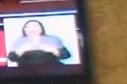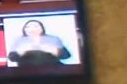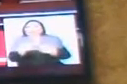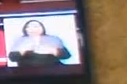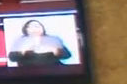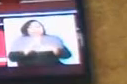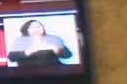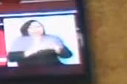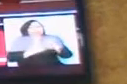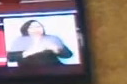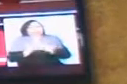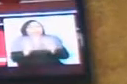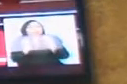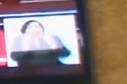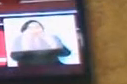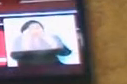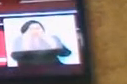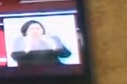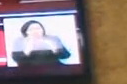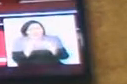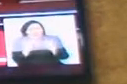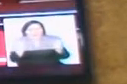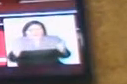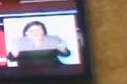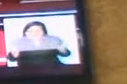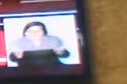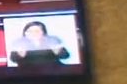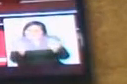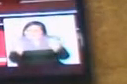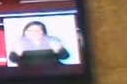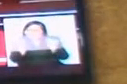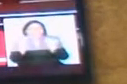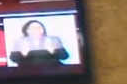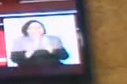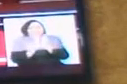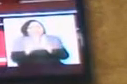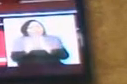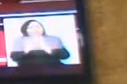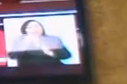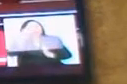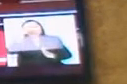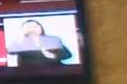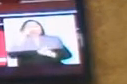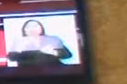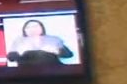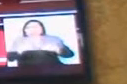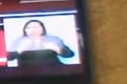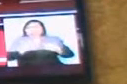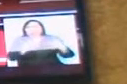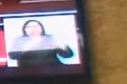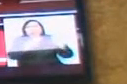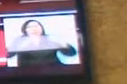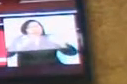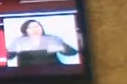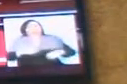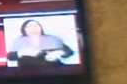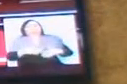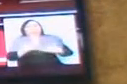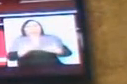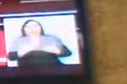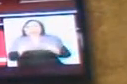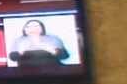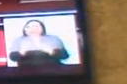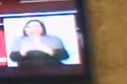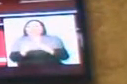a construir el país justo y pujante que nos merecemos. Estoy dispuesto a asumir la responsabilidad que